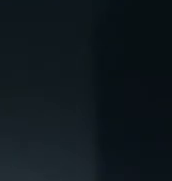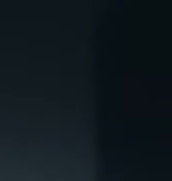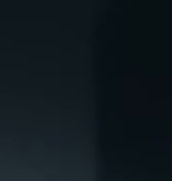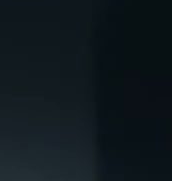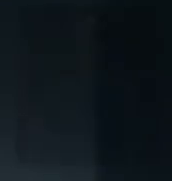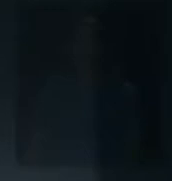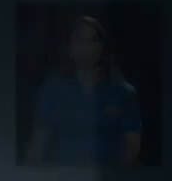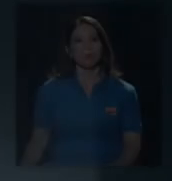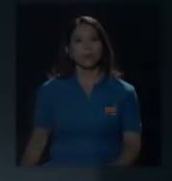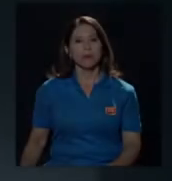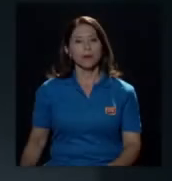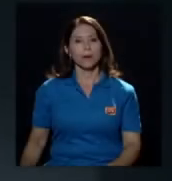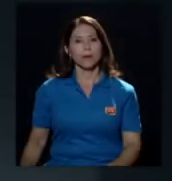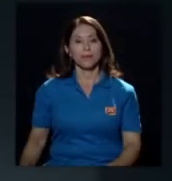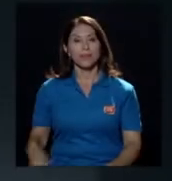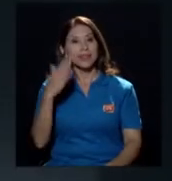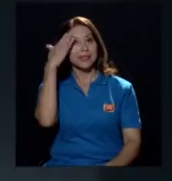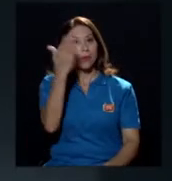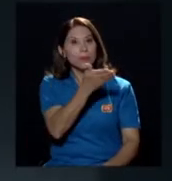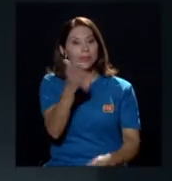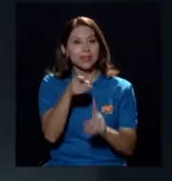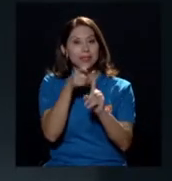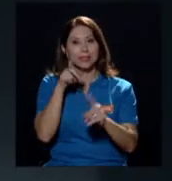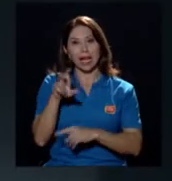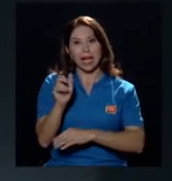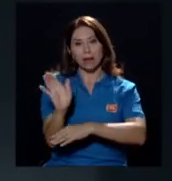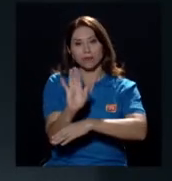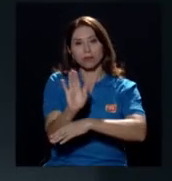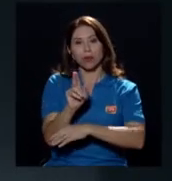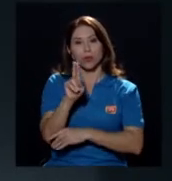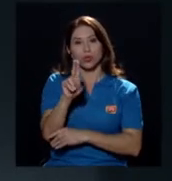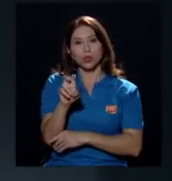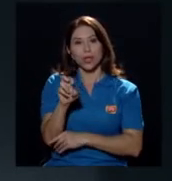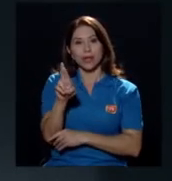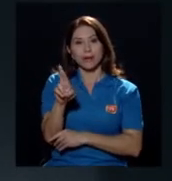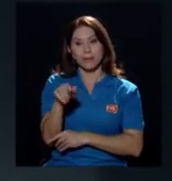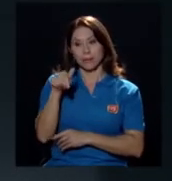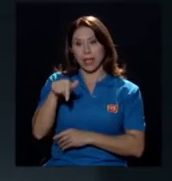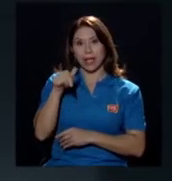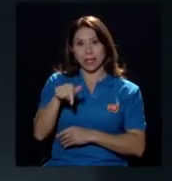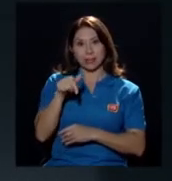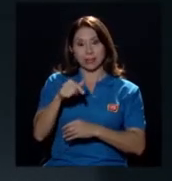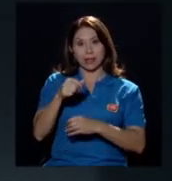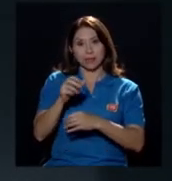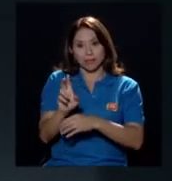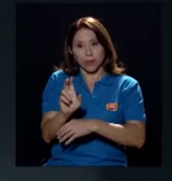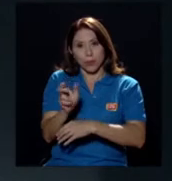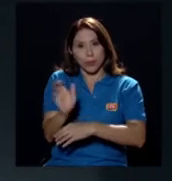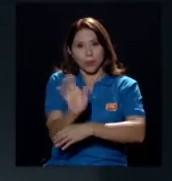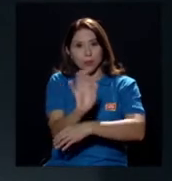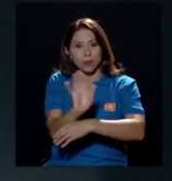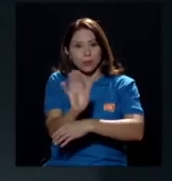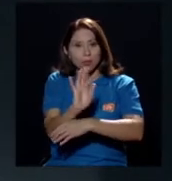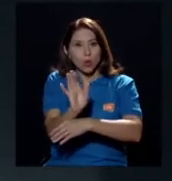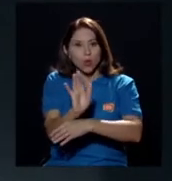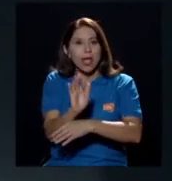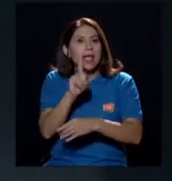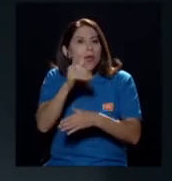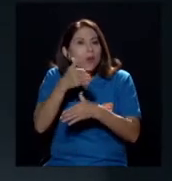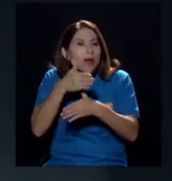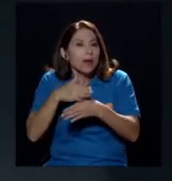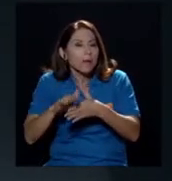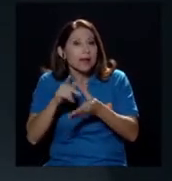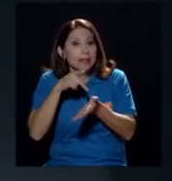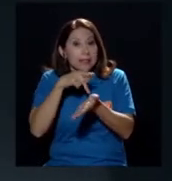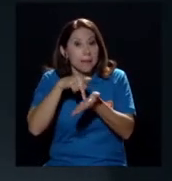los saludamos desde canal u ser este medio televisivo universitario que se paga parcialmente